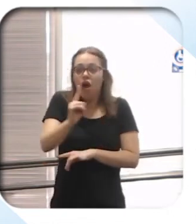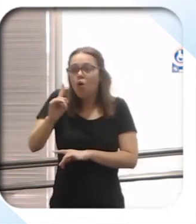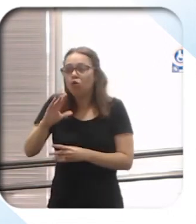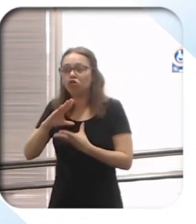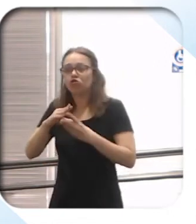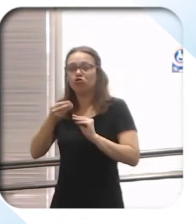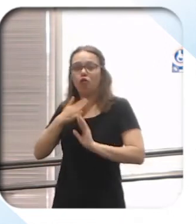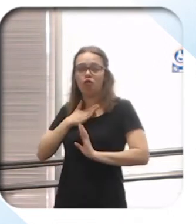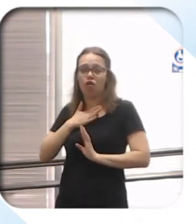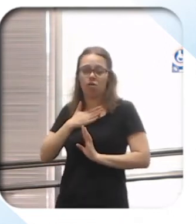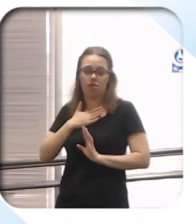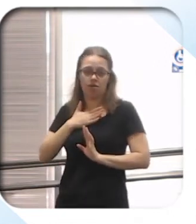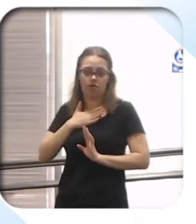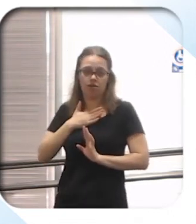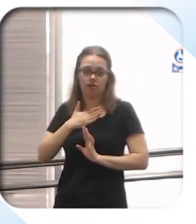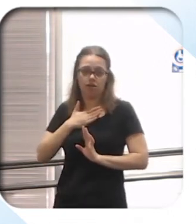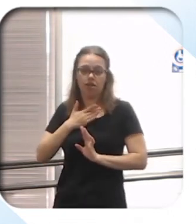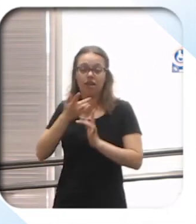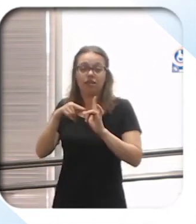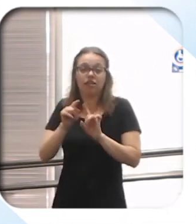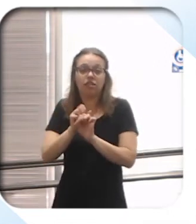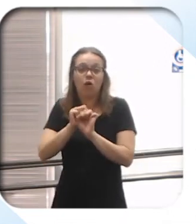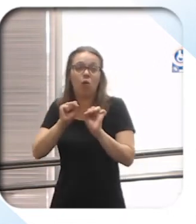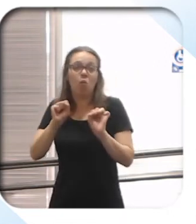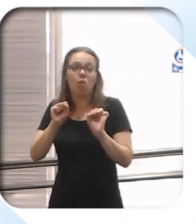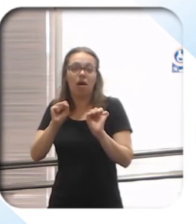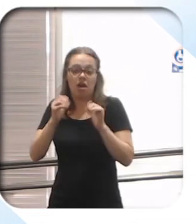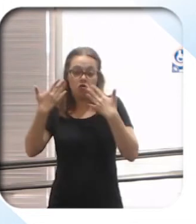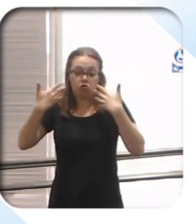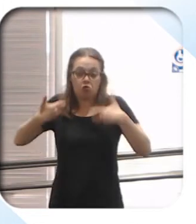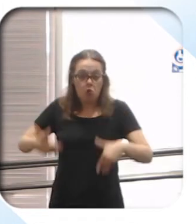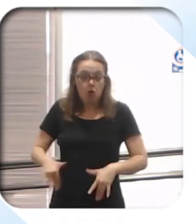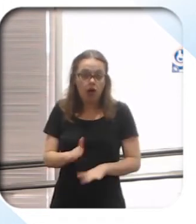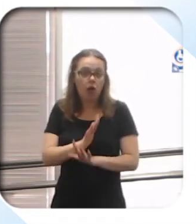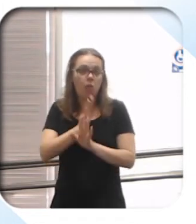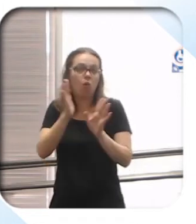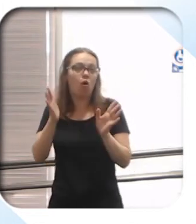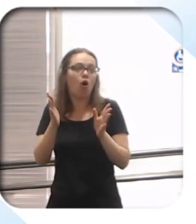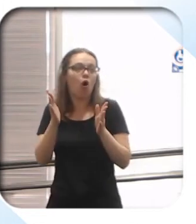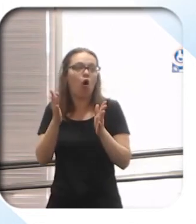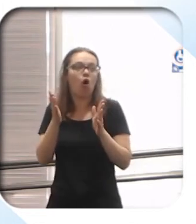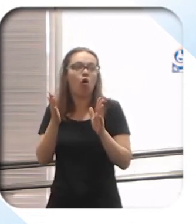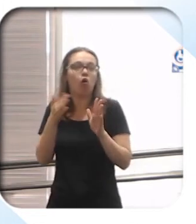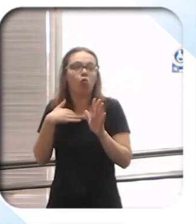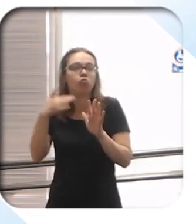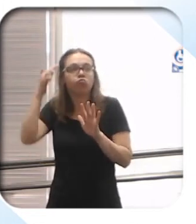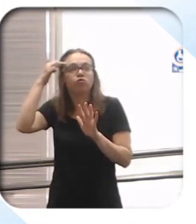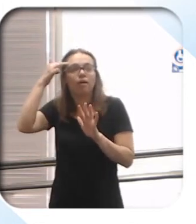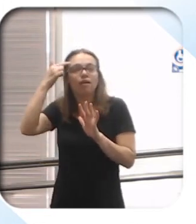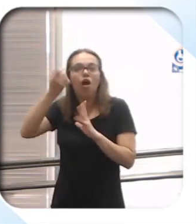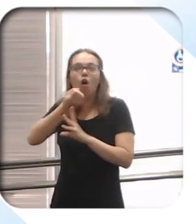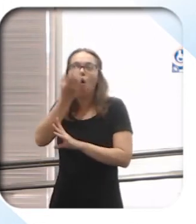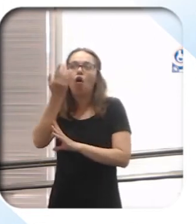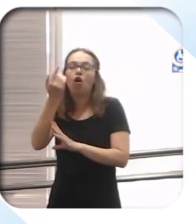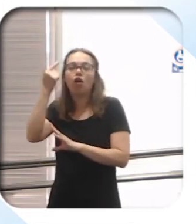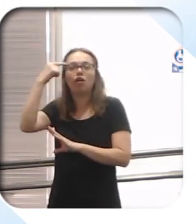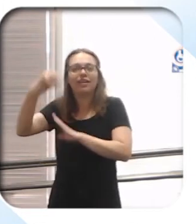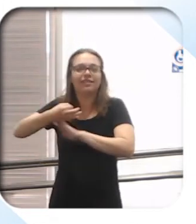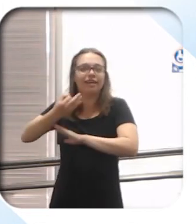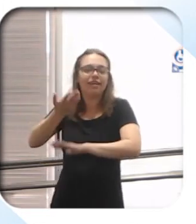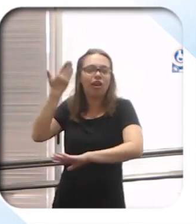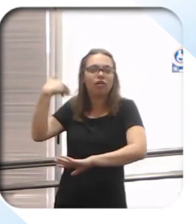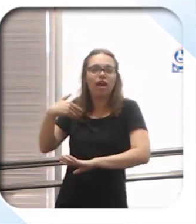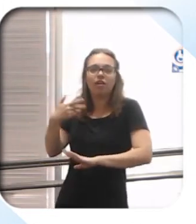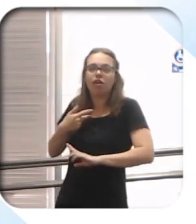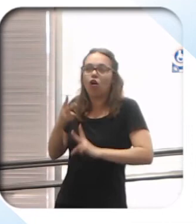de acercarse al otro según lo permita su cuerpo, ¿verdad? Su autonomía, los prejuicios, los límites